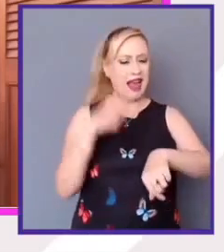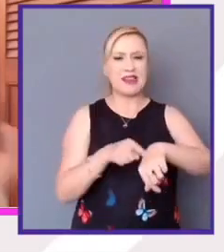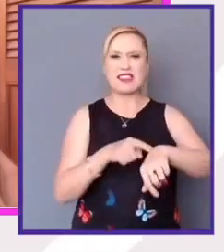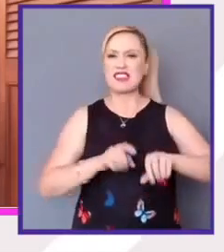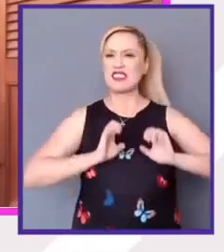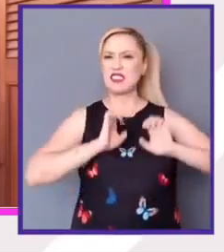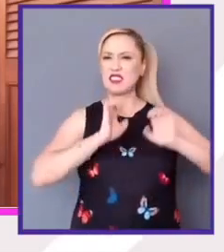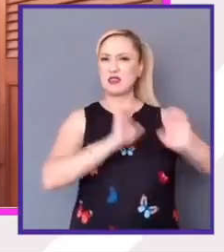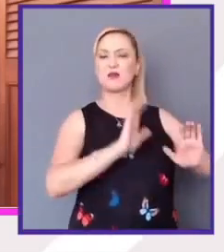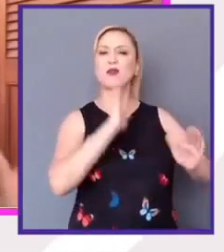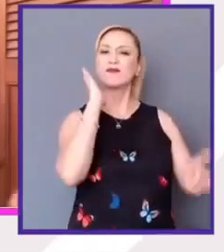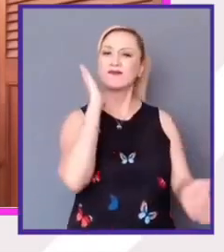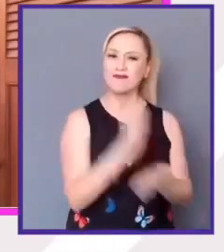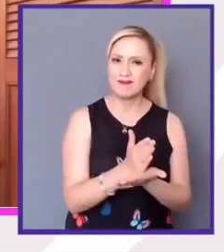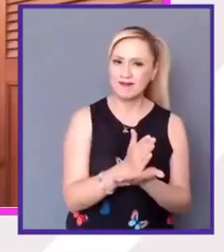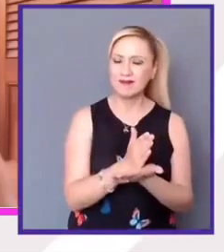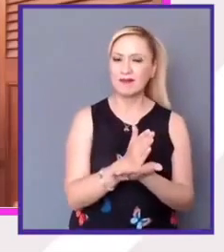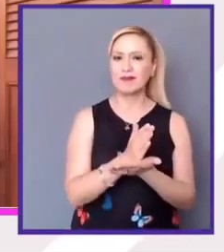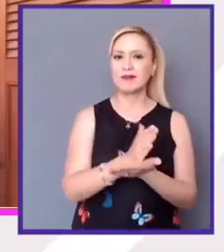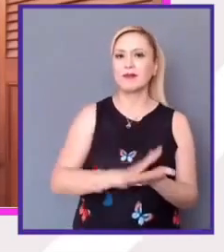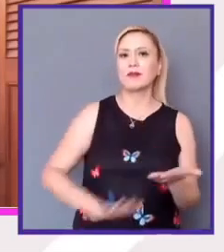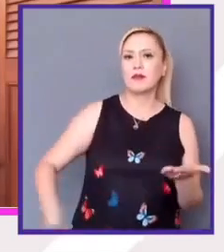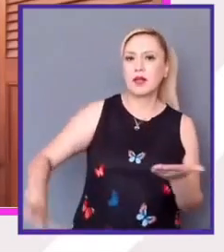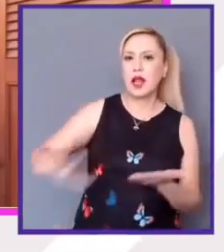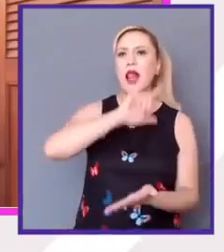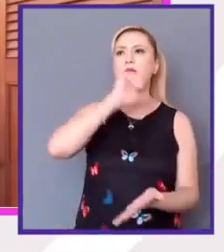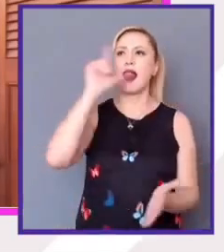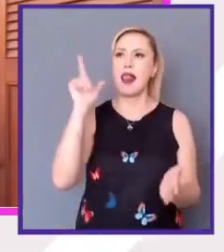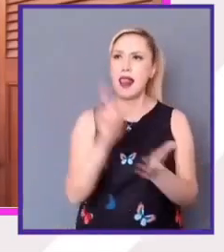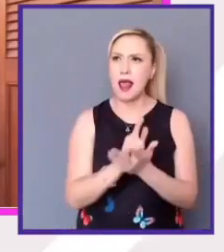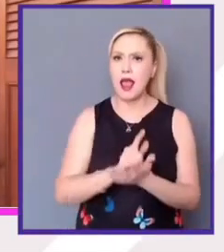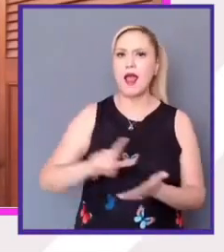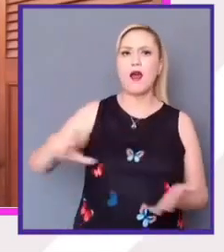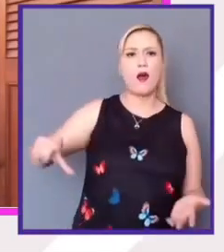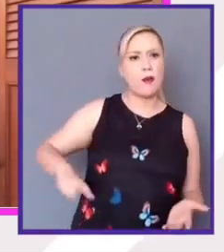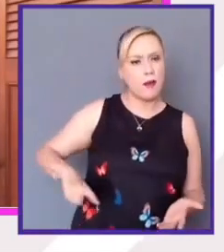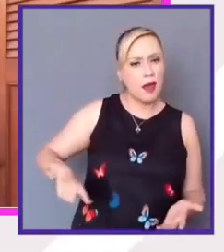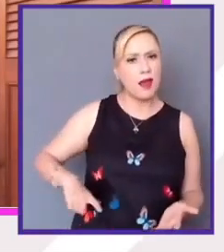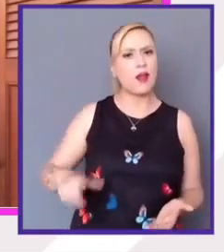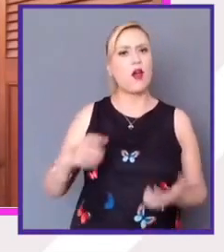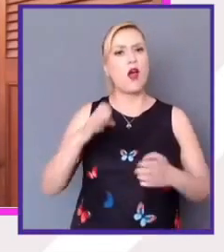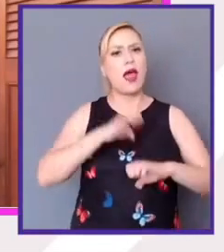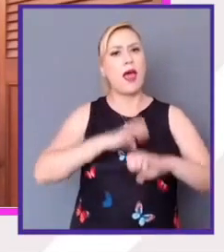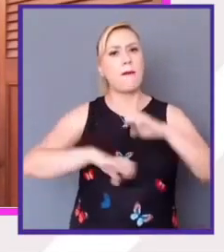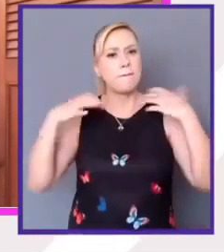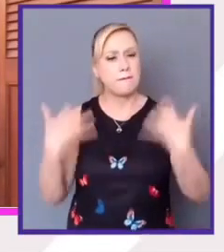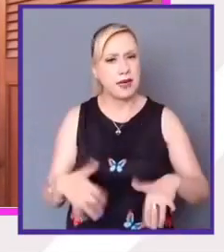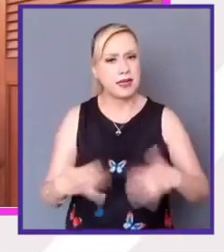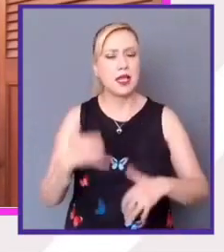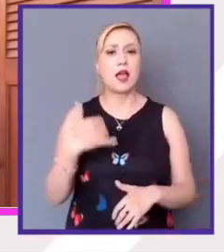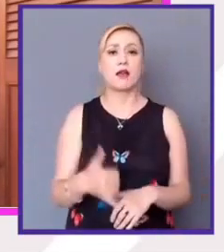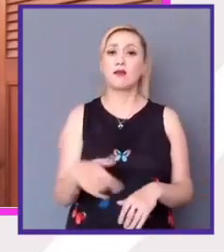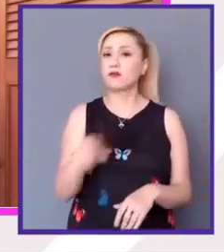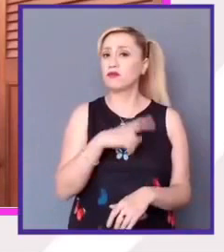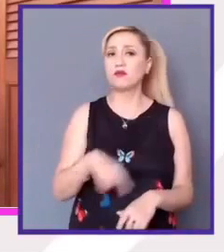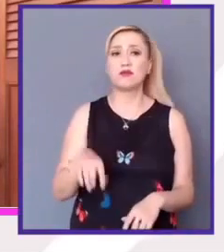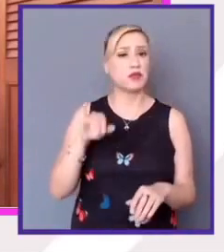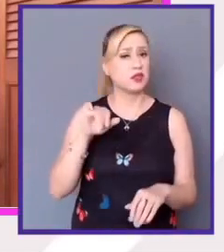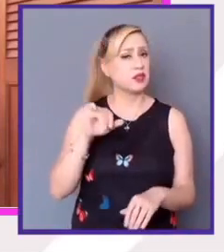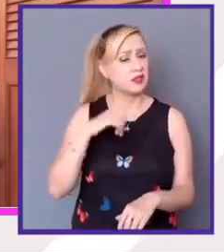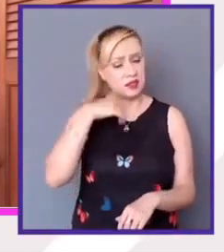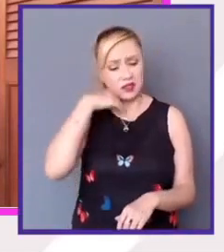pues, estatal, ¿no? De las empresas, de las leyes, sino que también que hay un posicionamiento fuerte y contundente desde